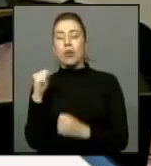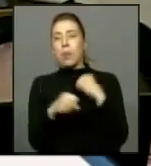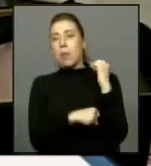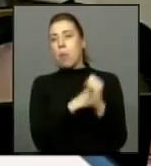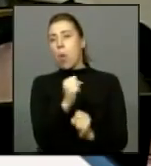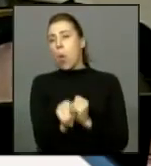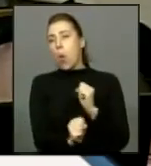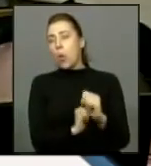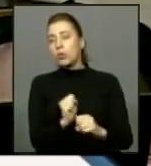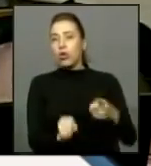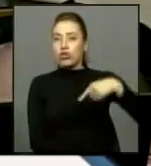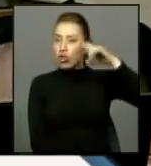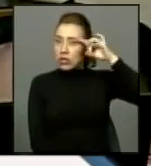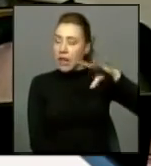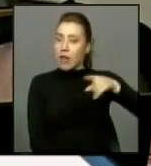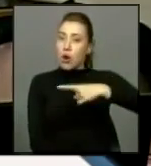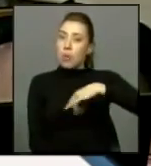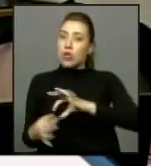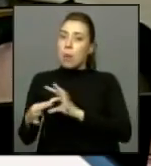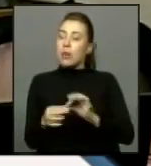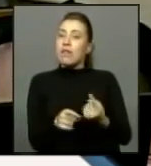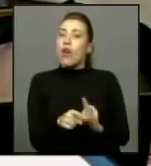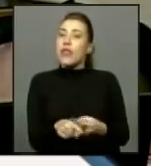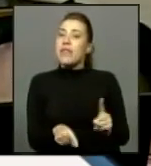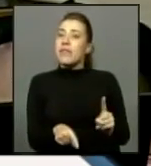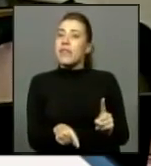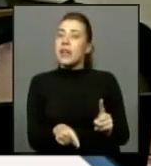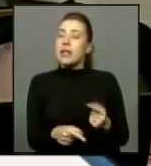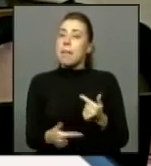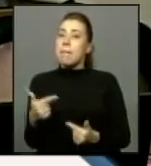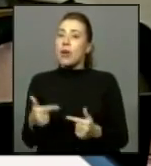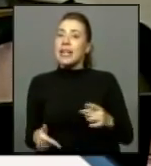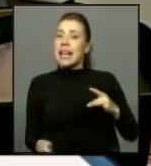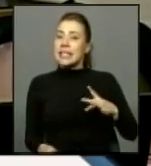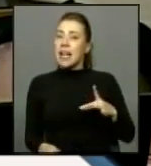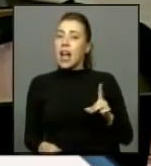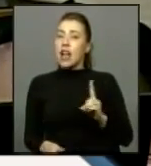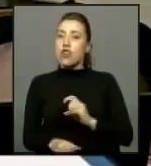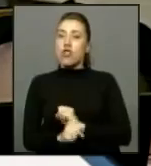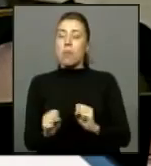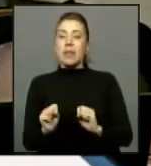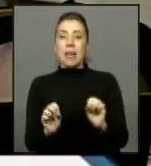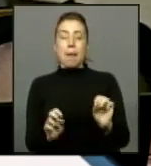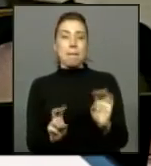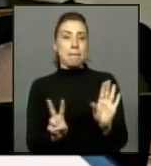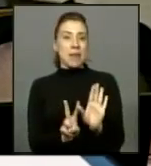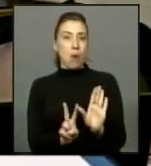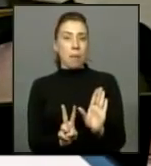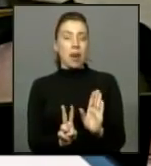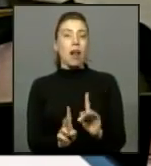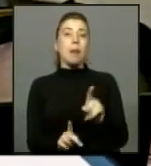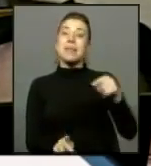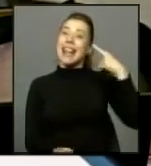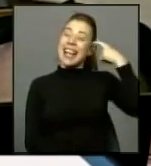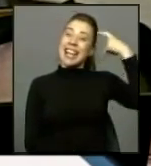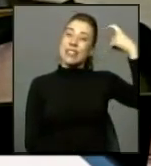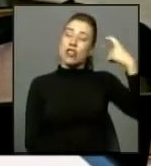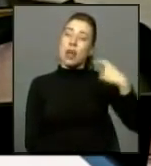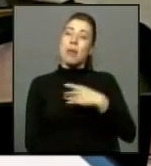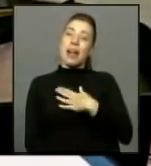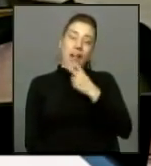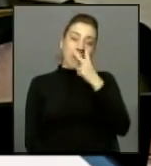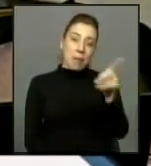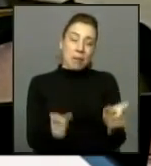años. Sabemos que nuestros motivos son distintos y la política en Chile ya no es binominal. Para quienes anhelamos ver a las y